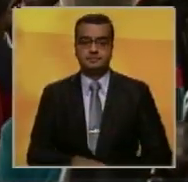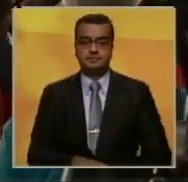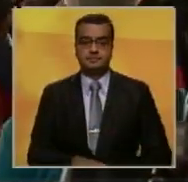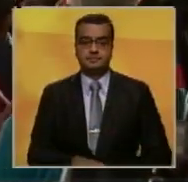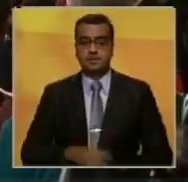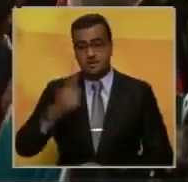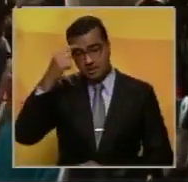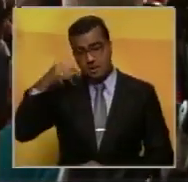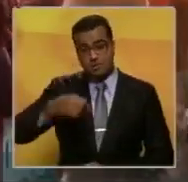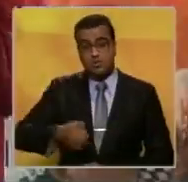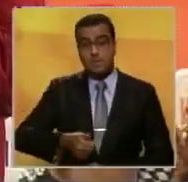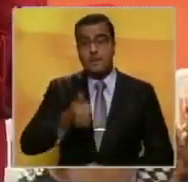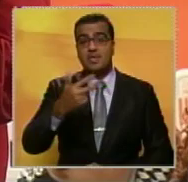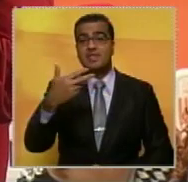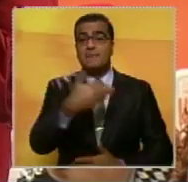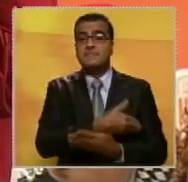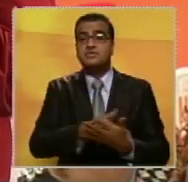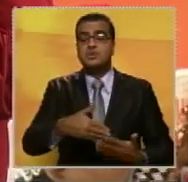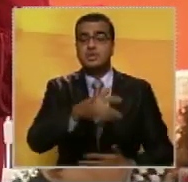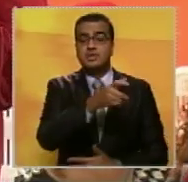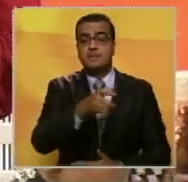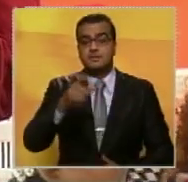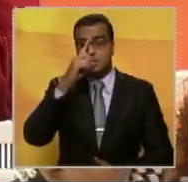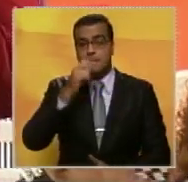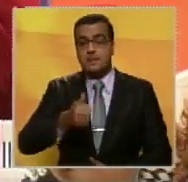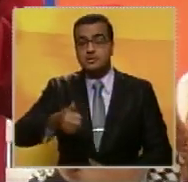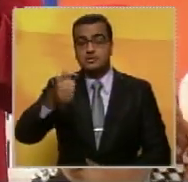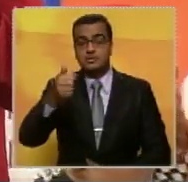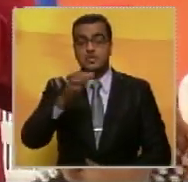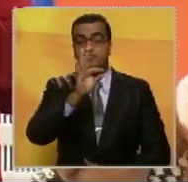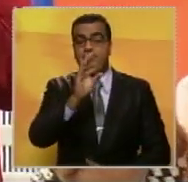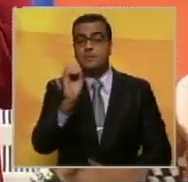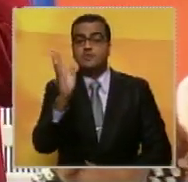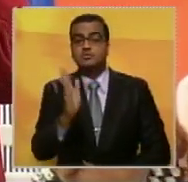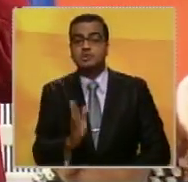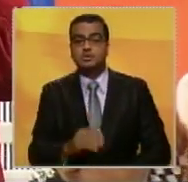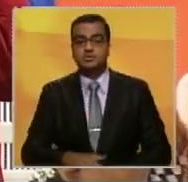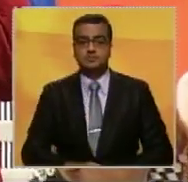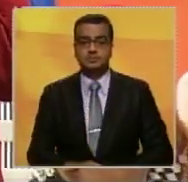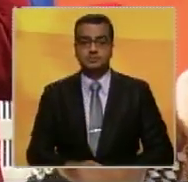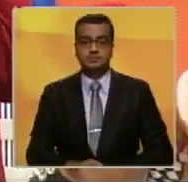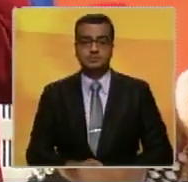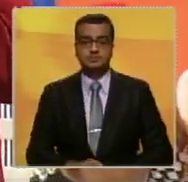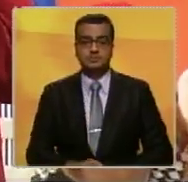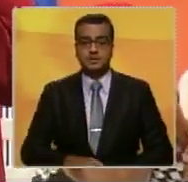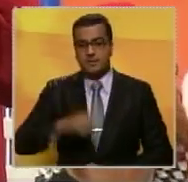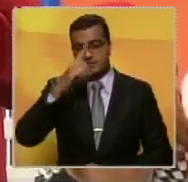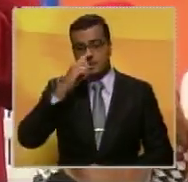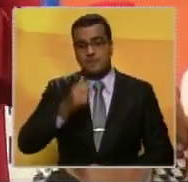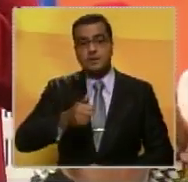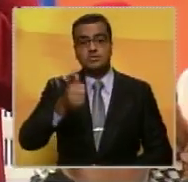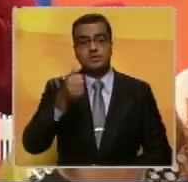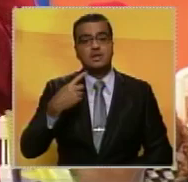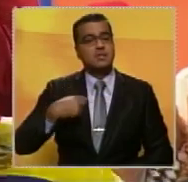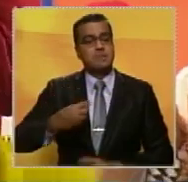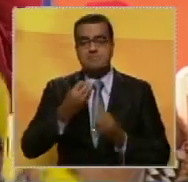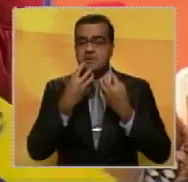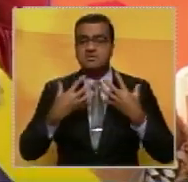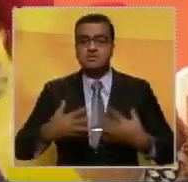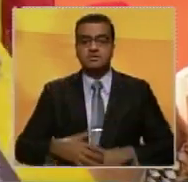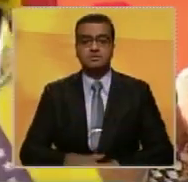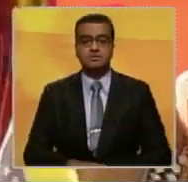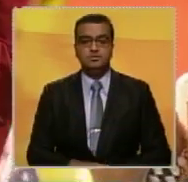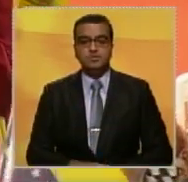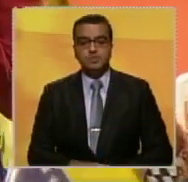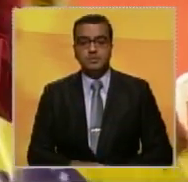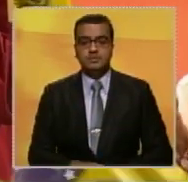Hoy son más de 3 millones y ocupan el 90% de los abuelos y las abuelas de nuestra patria.